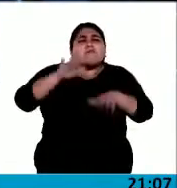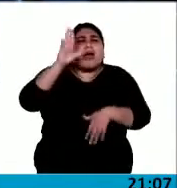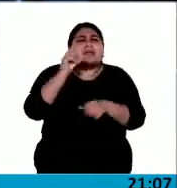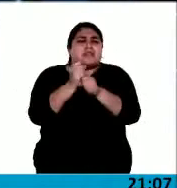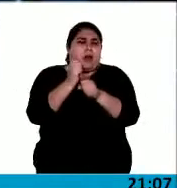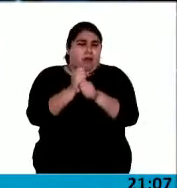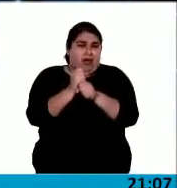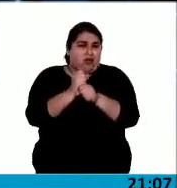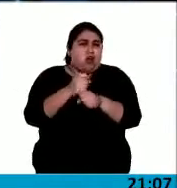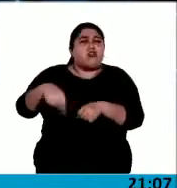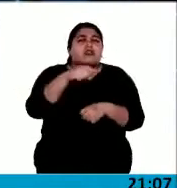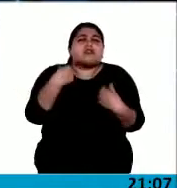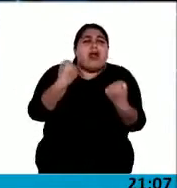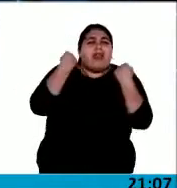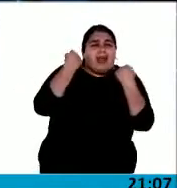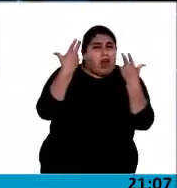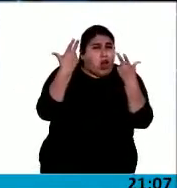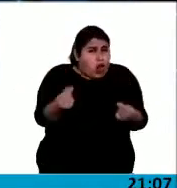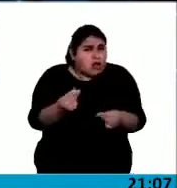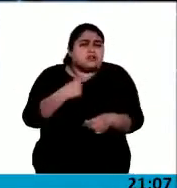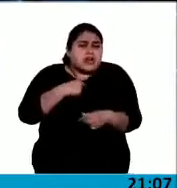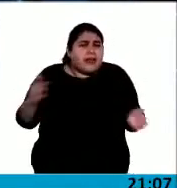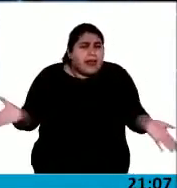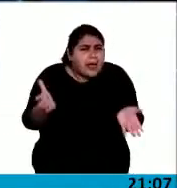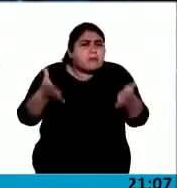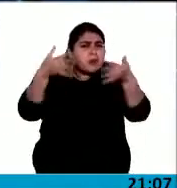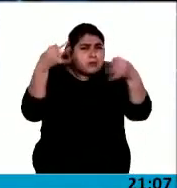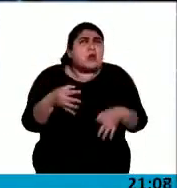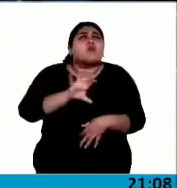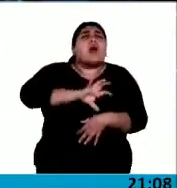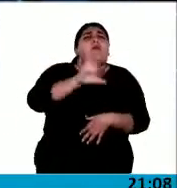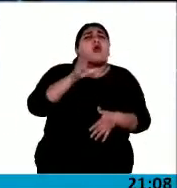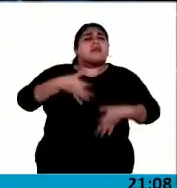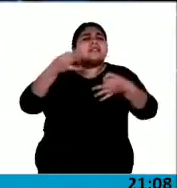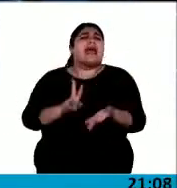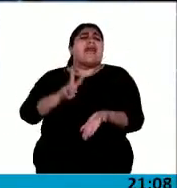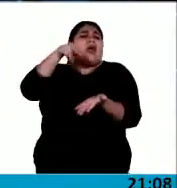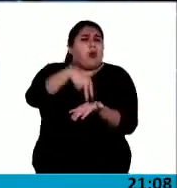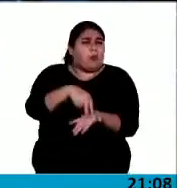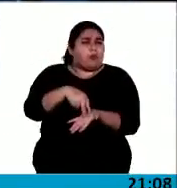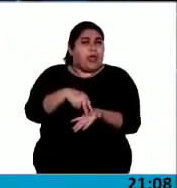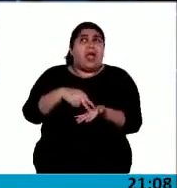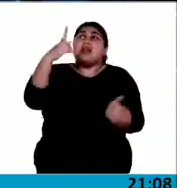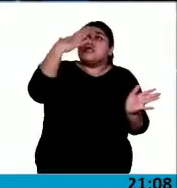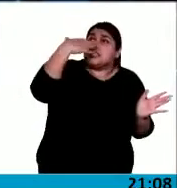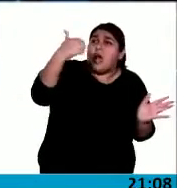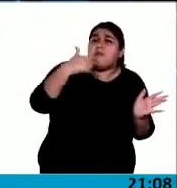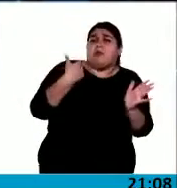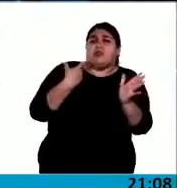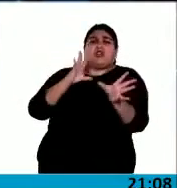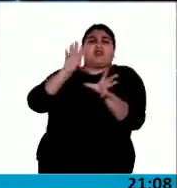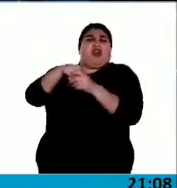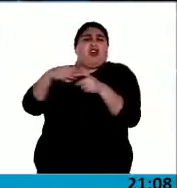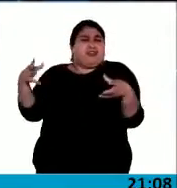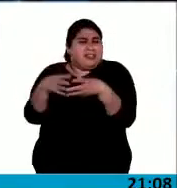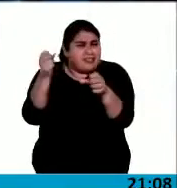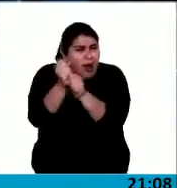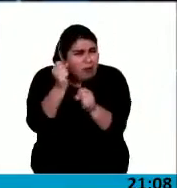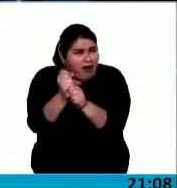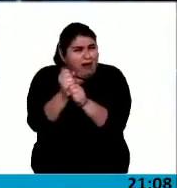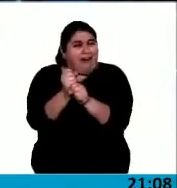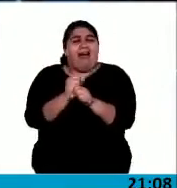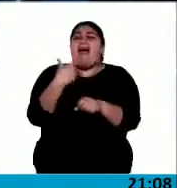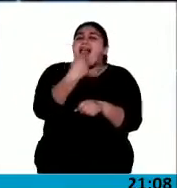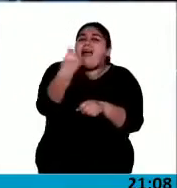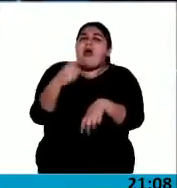somos mezquinos, nosotros queremos de verdad una provincia de pie. Convóquennos, que vamos a estar para trabajar en esto y en cada uno